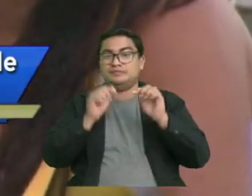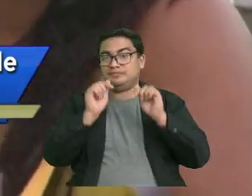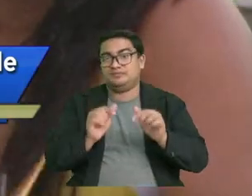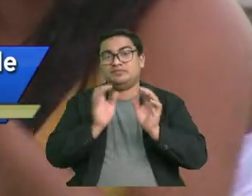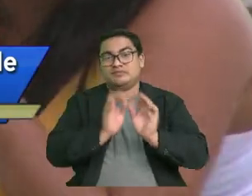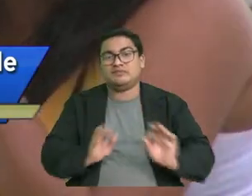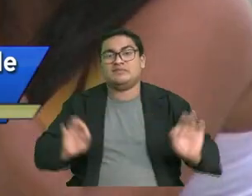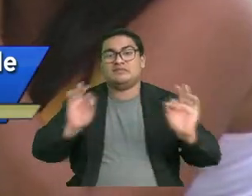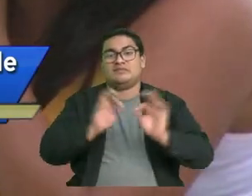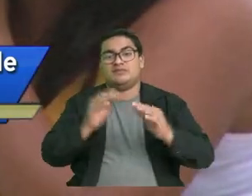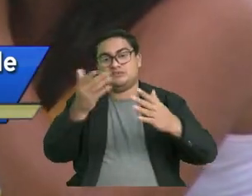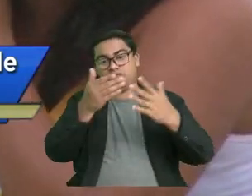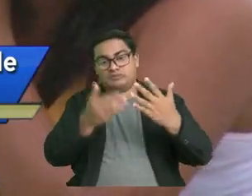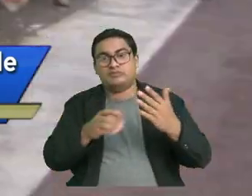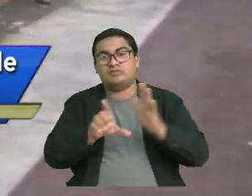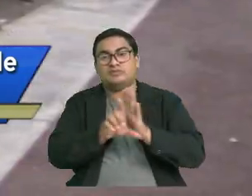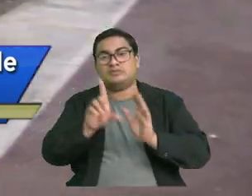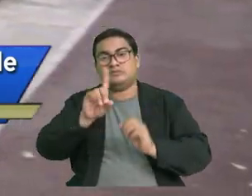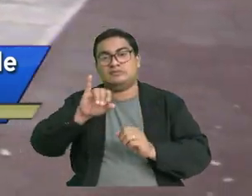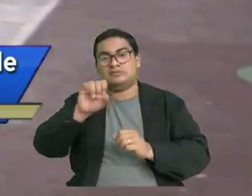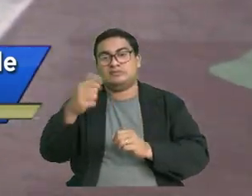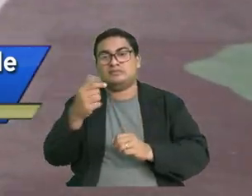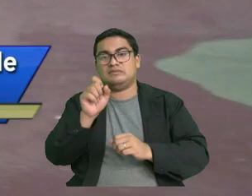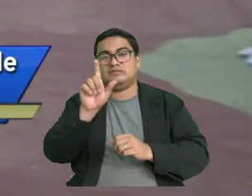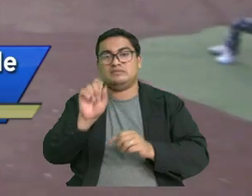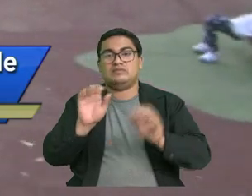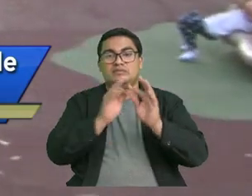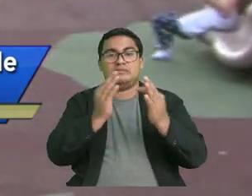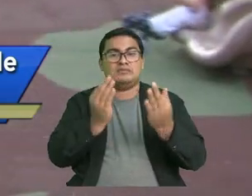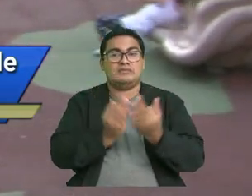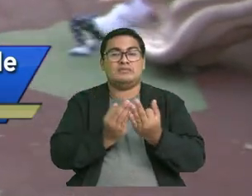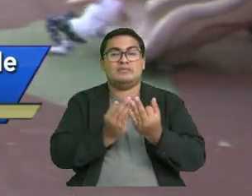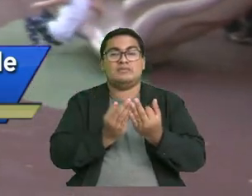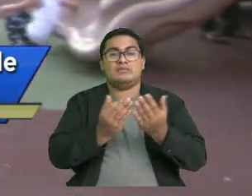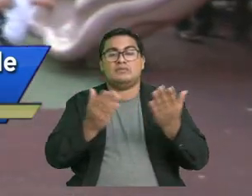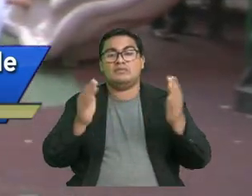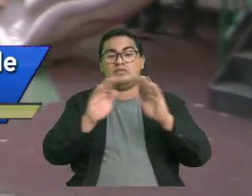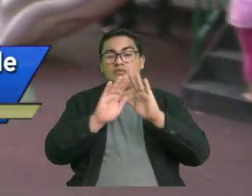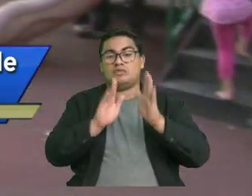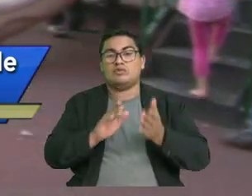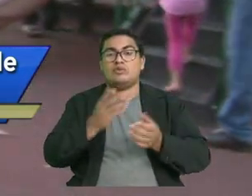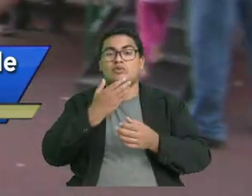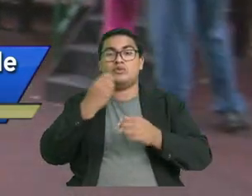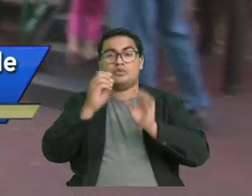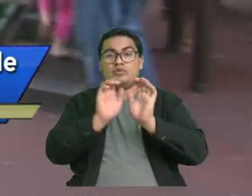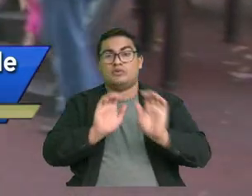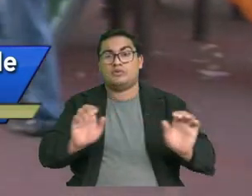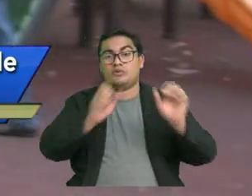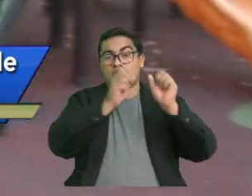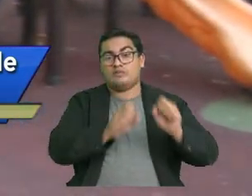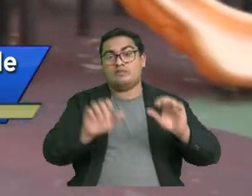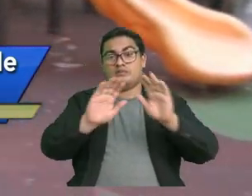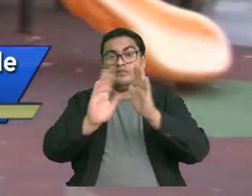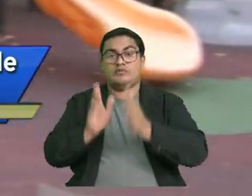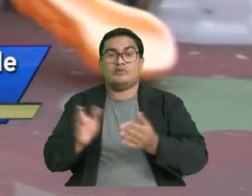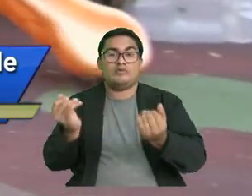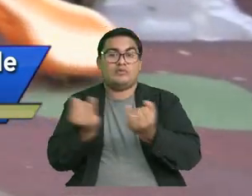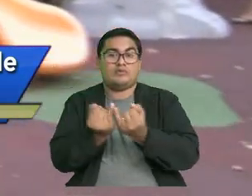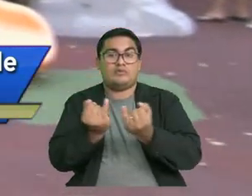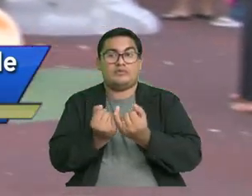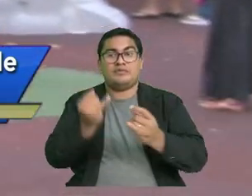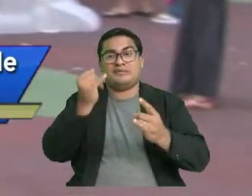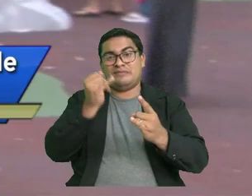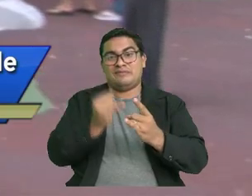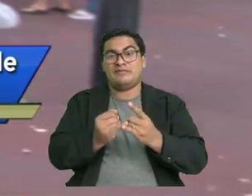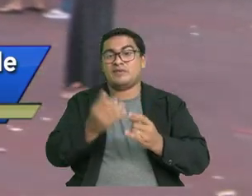importante tener el digesto de familia, mujer, juventud, niñez y equidad de género para fortalecer,